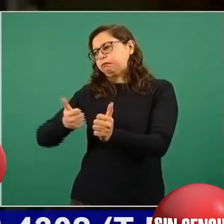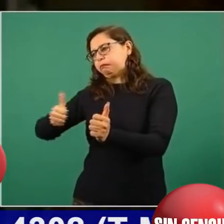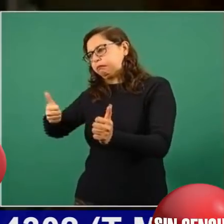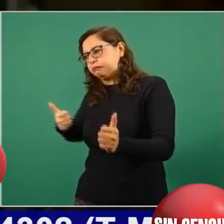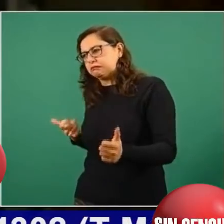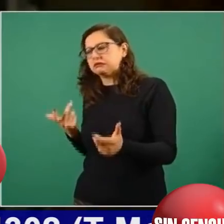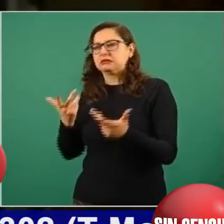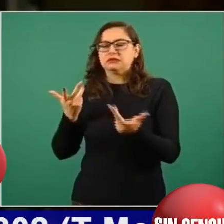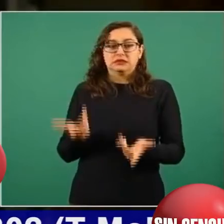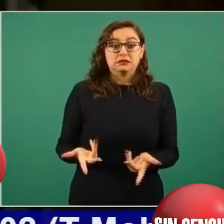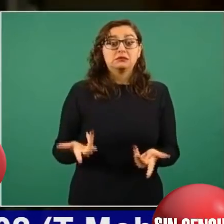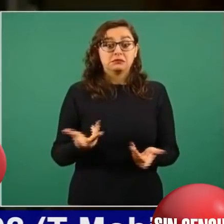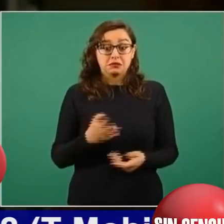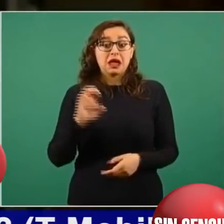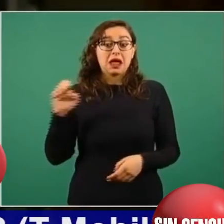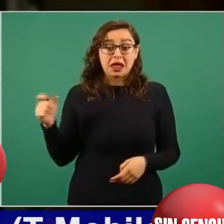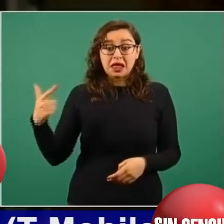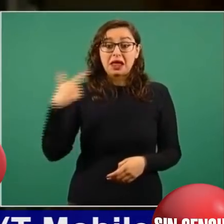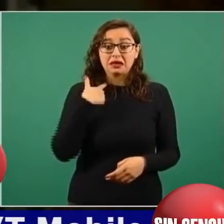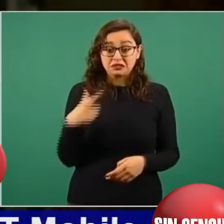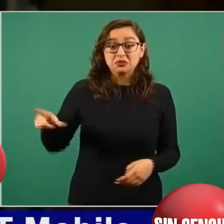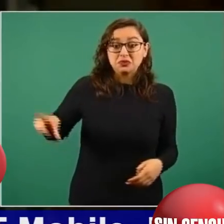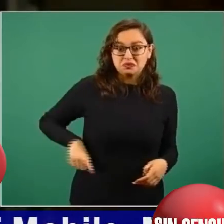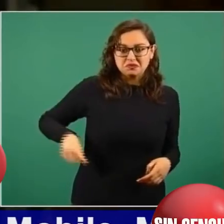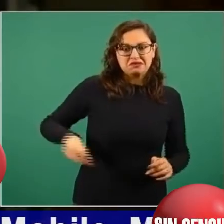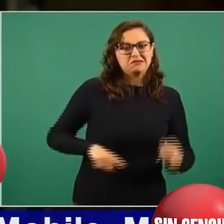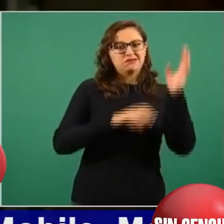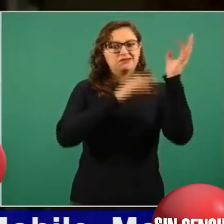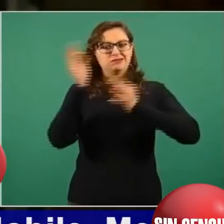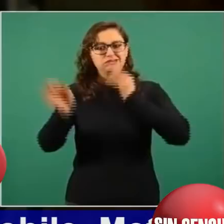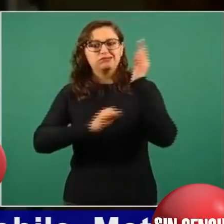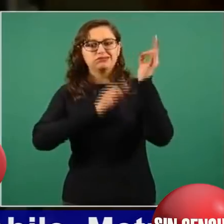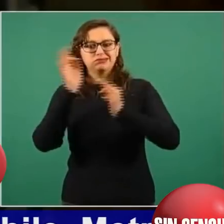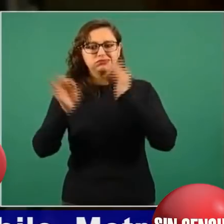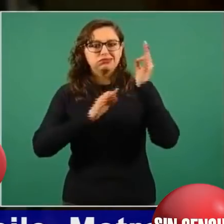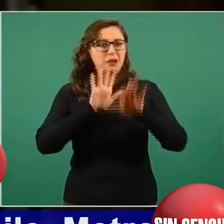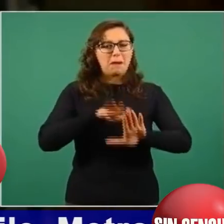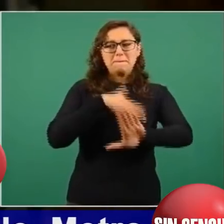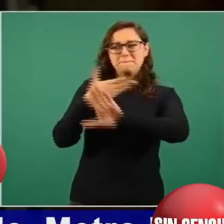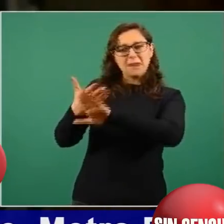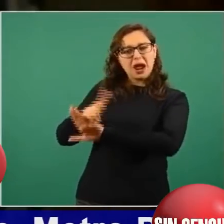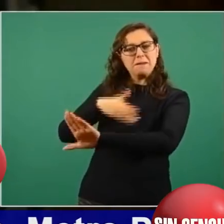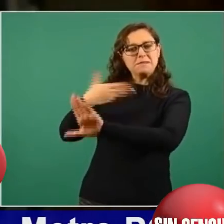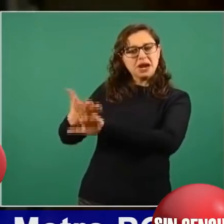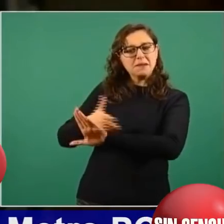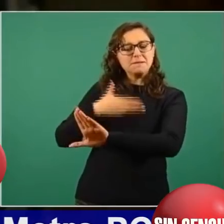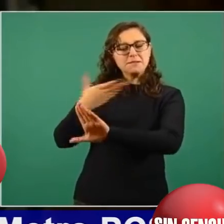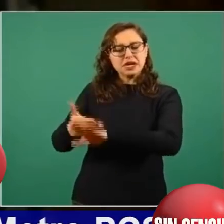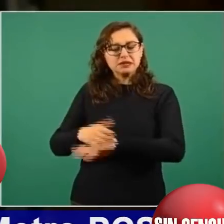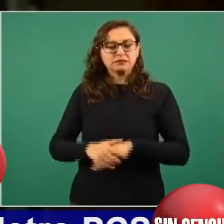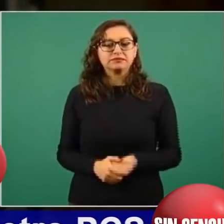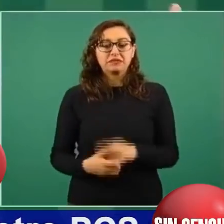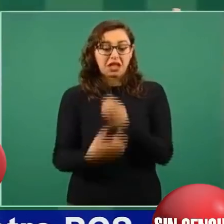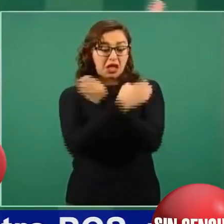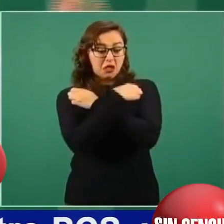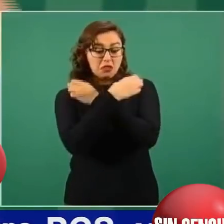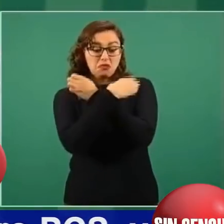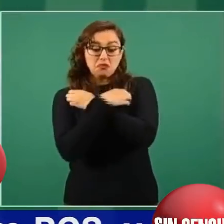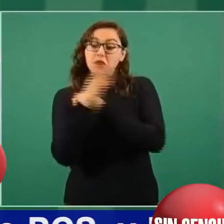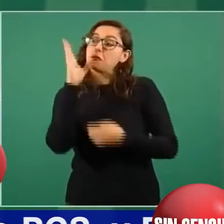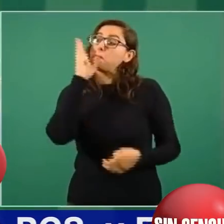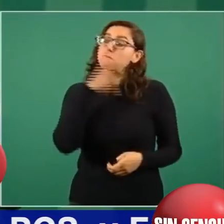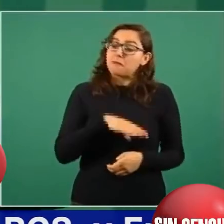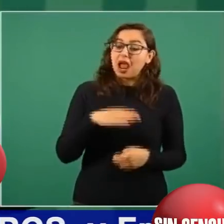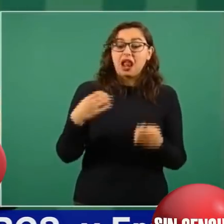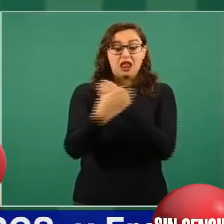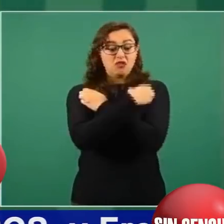Habían campañas con ese propósito. Si estaba mal la educación era